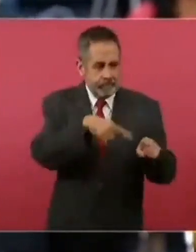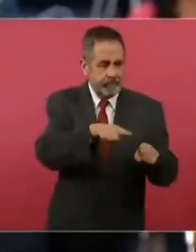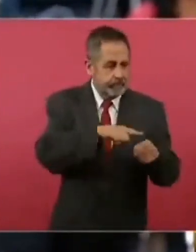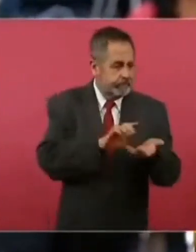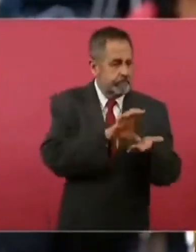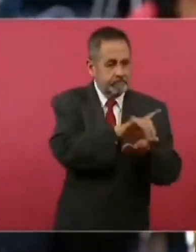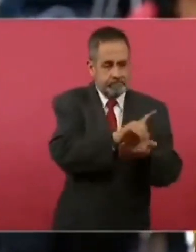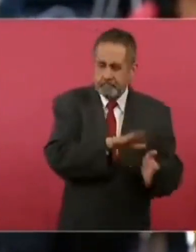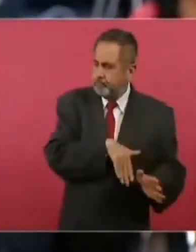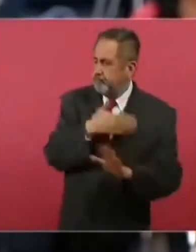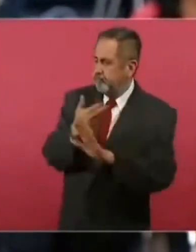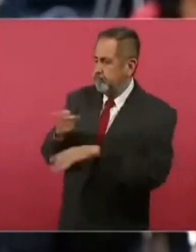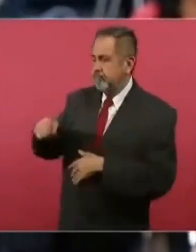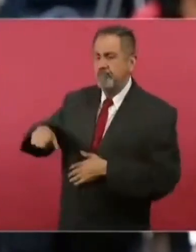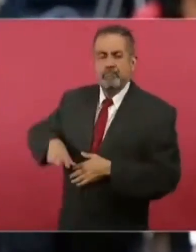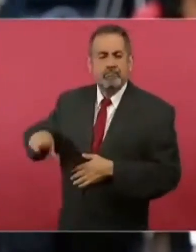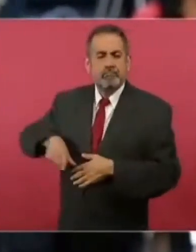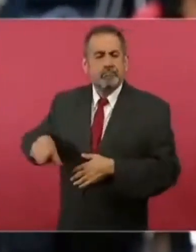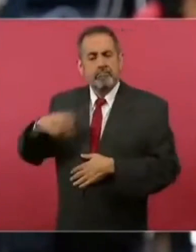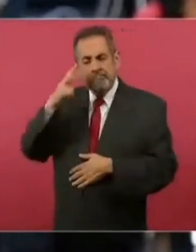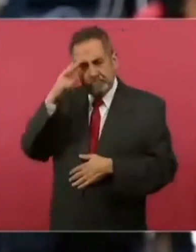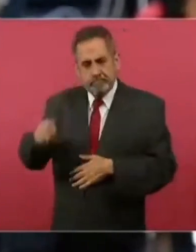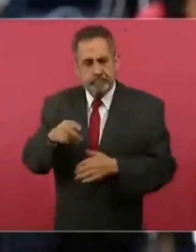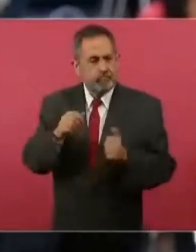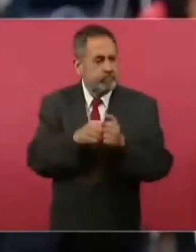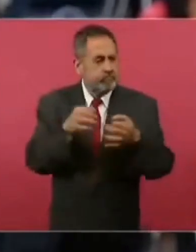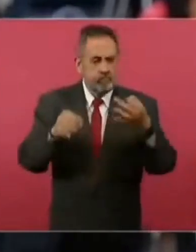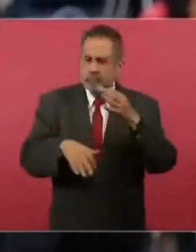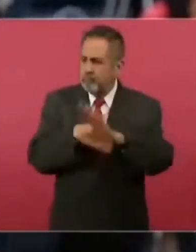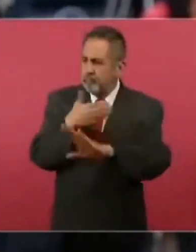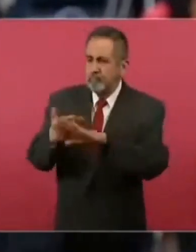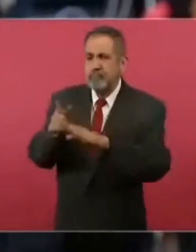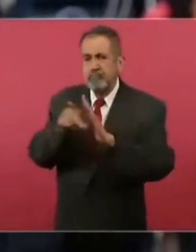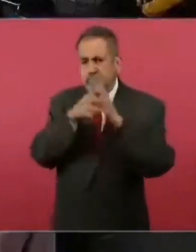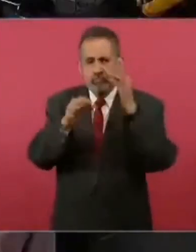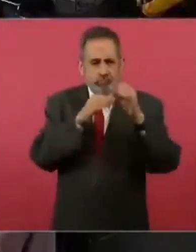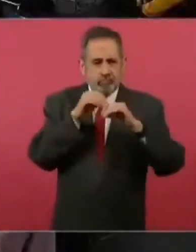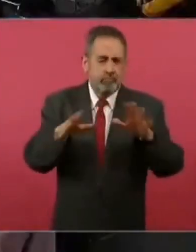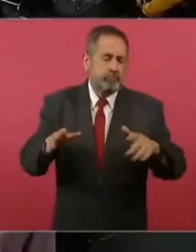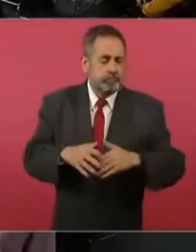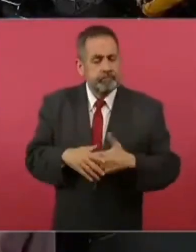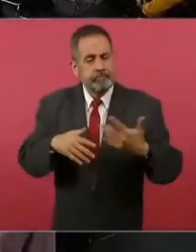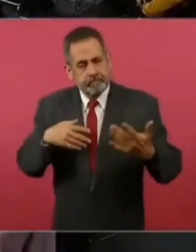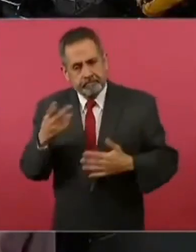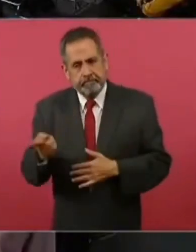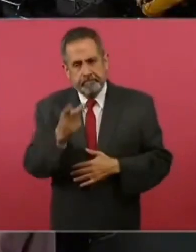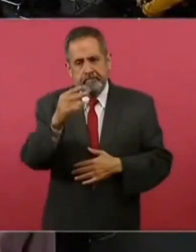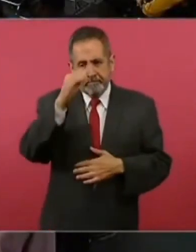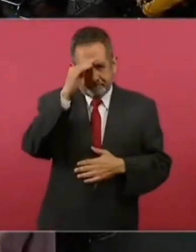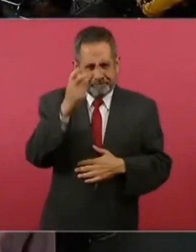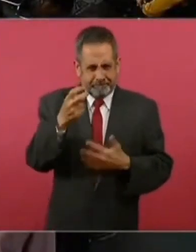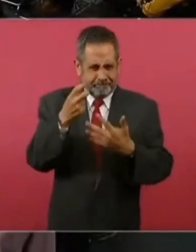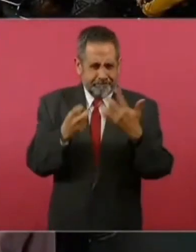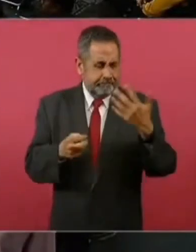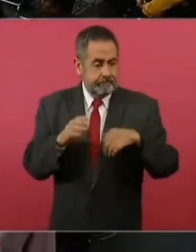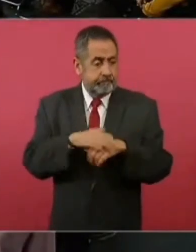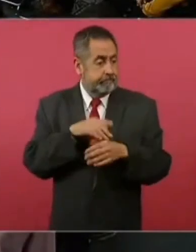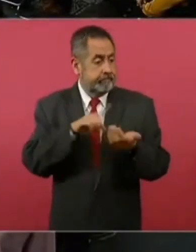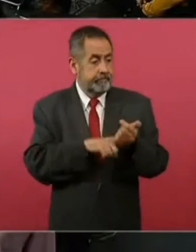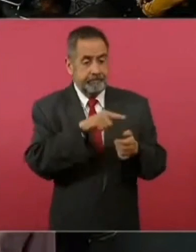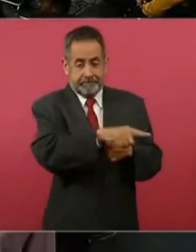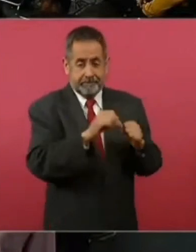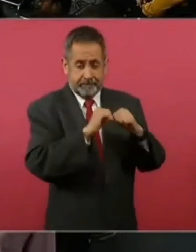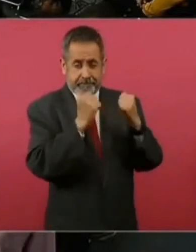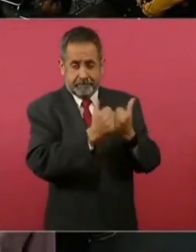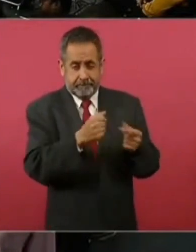sucia en contra de su gobierno, tanto en materia jurídica como mediática. Presidente, preguntarle sobre esto porque Mexicanos contra la